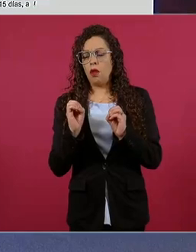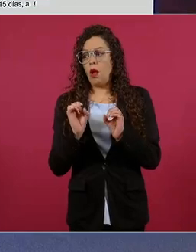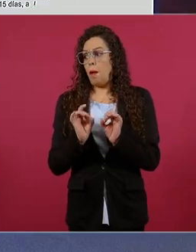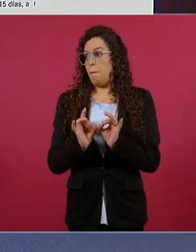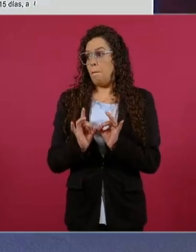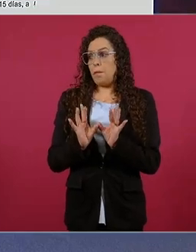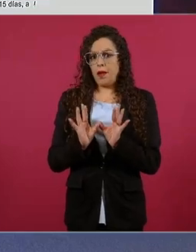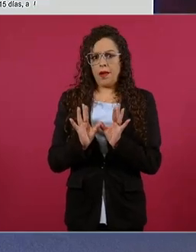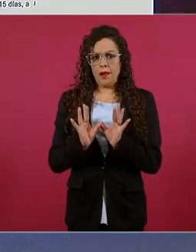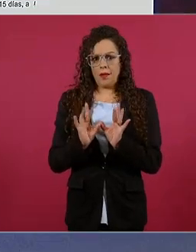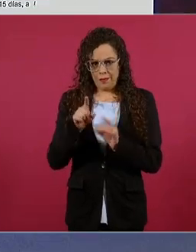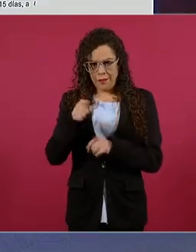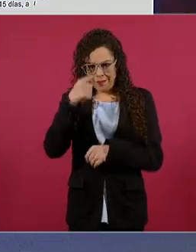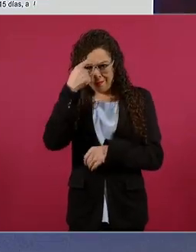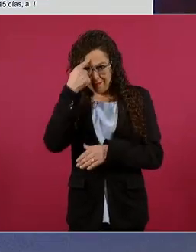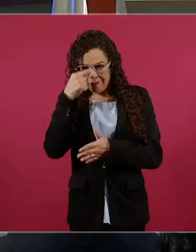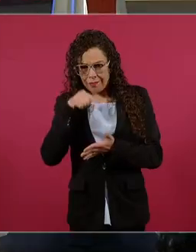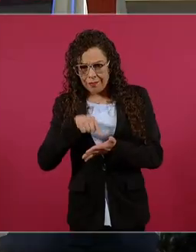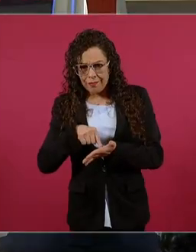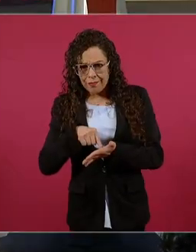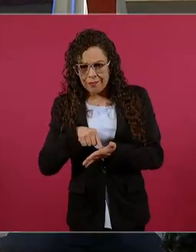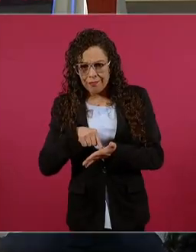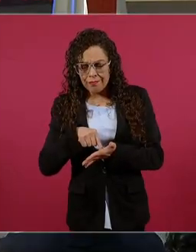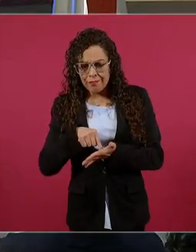ya no sigo, pero una cementera,